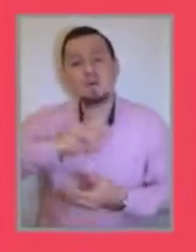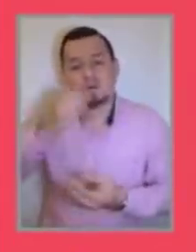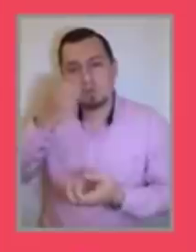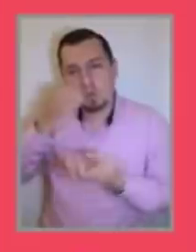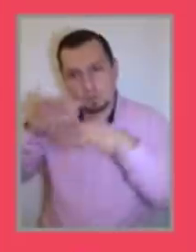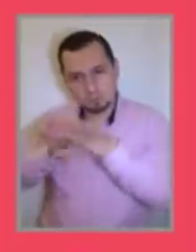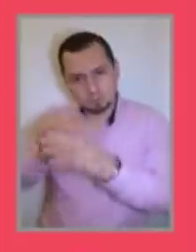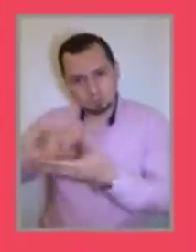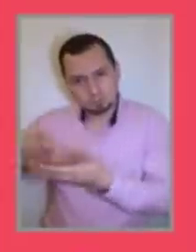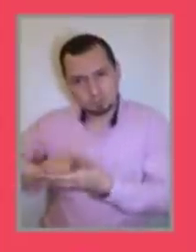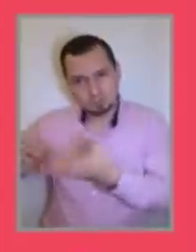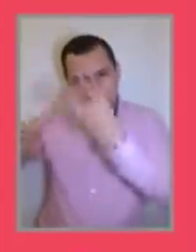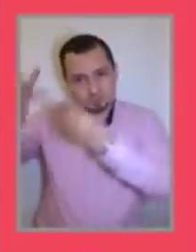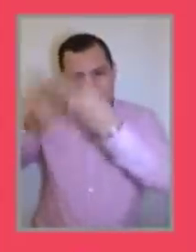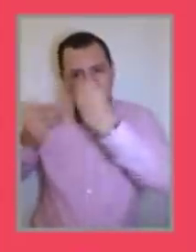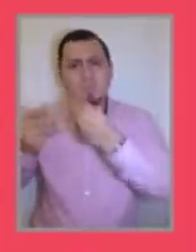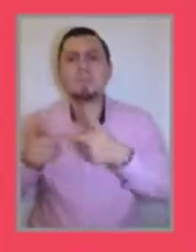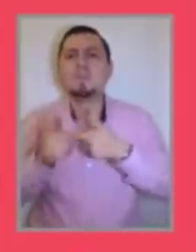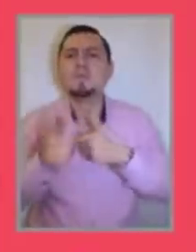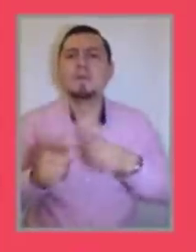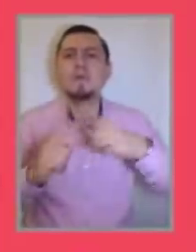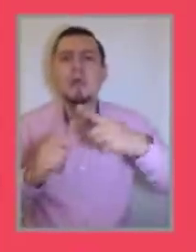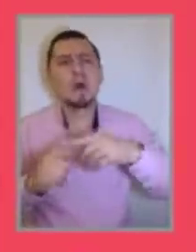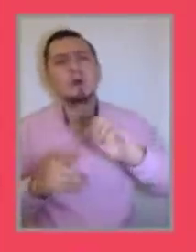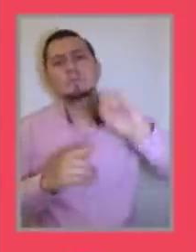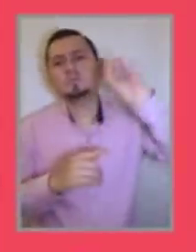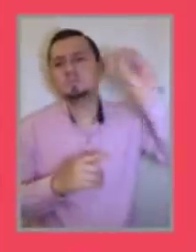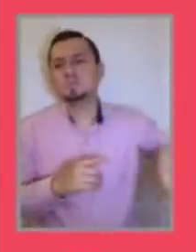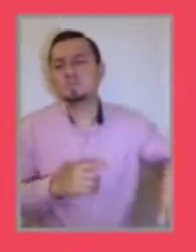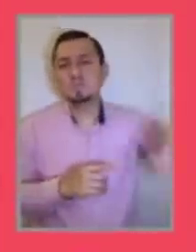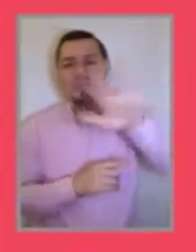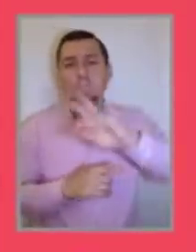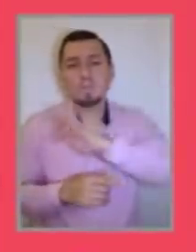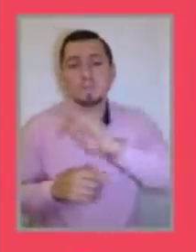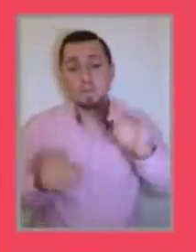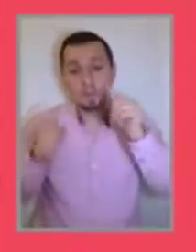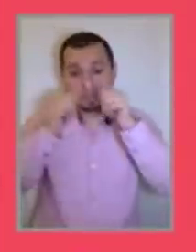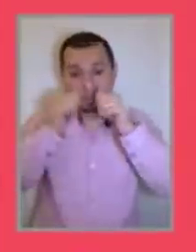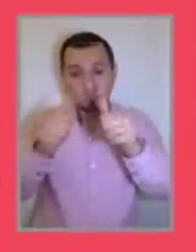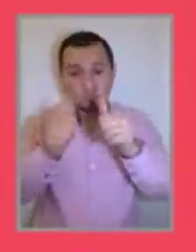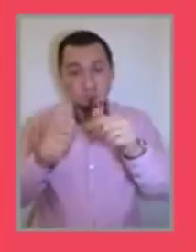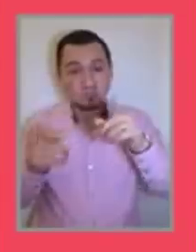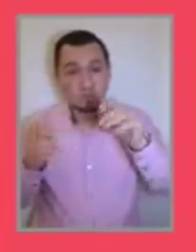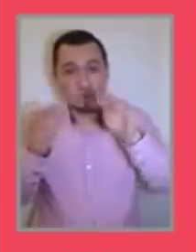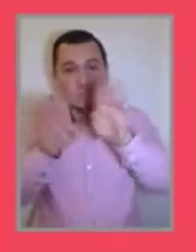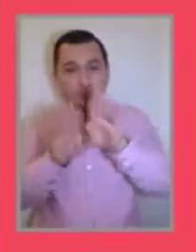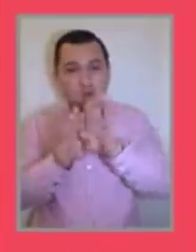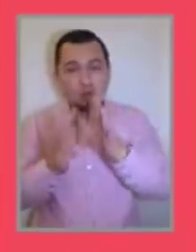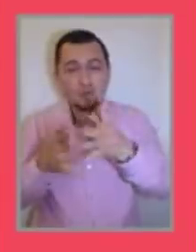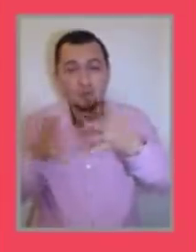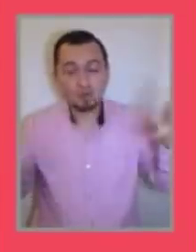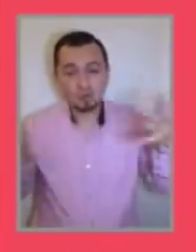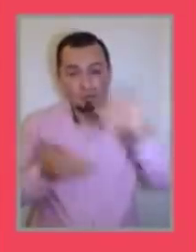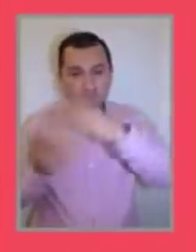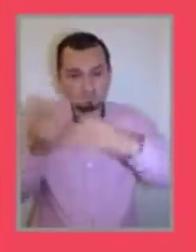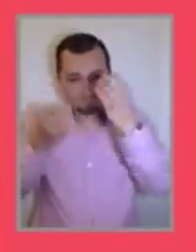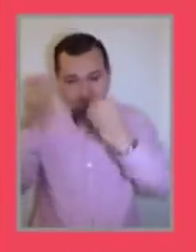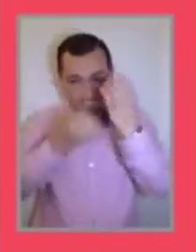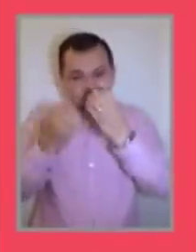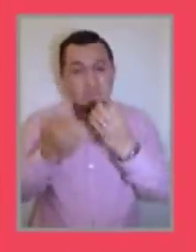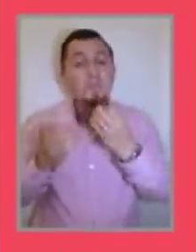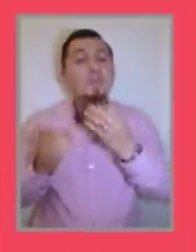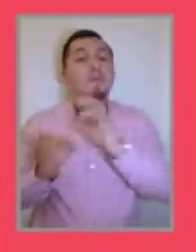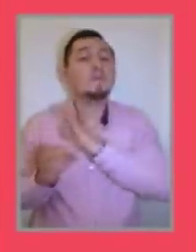segunda etapa tiene el espíritu de atender a aquellos niños que han tenido dificultades en la conectividad. Es algo de lo que ha alentado a la mesa a